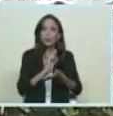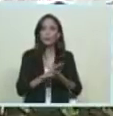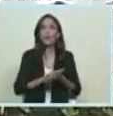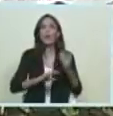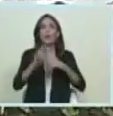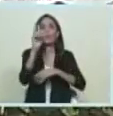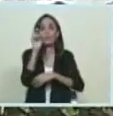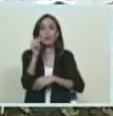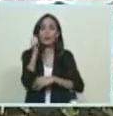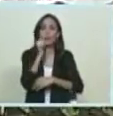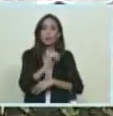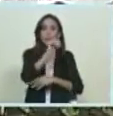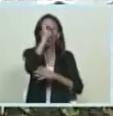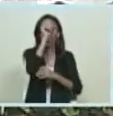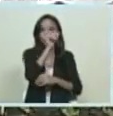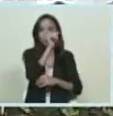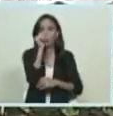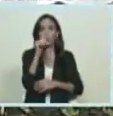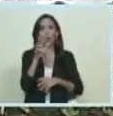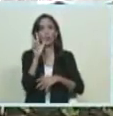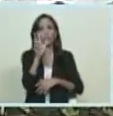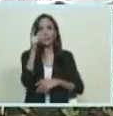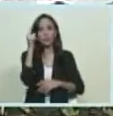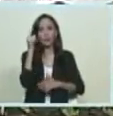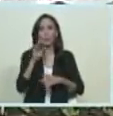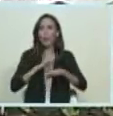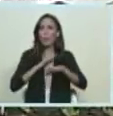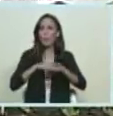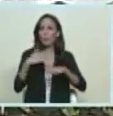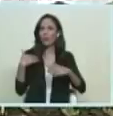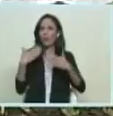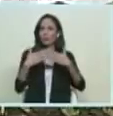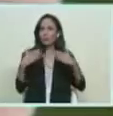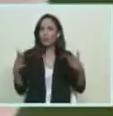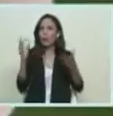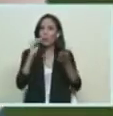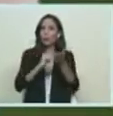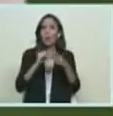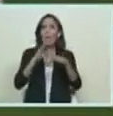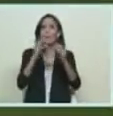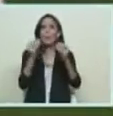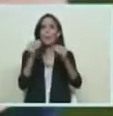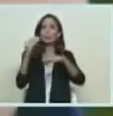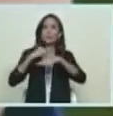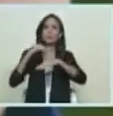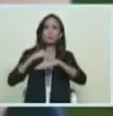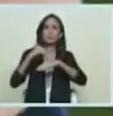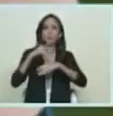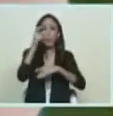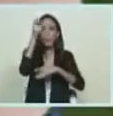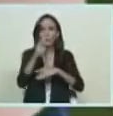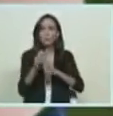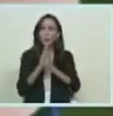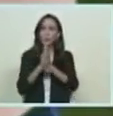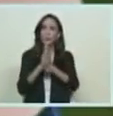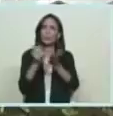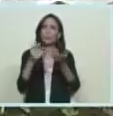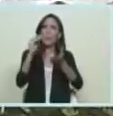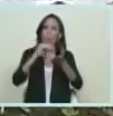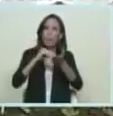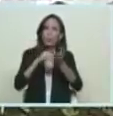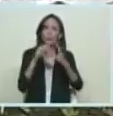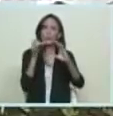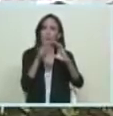Viernes, sábado, y esto yo lo abrí porque fue una petición que me llegó a nivel